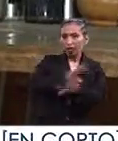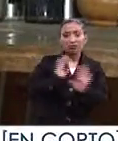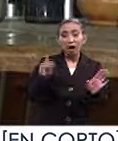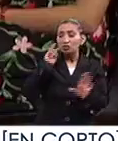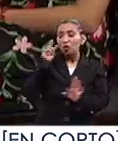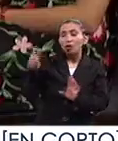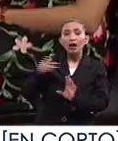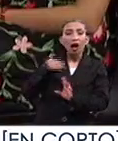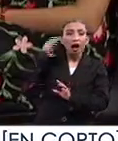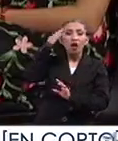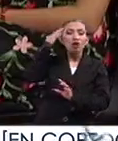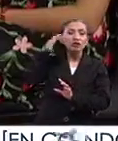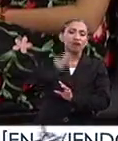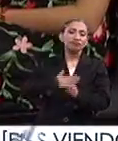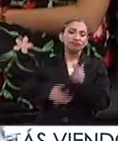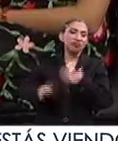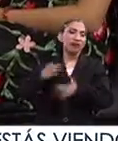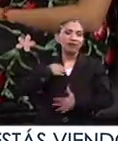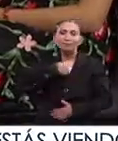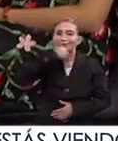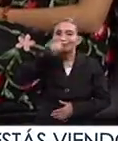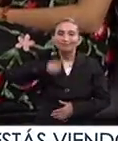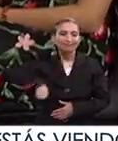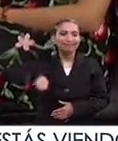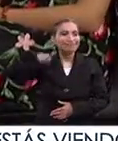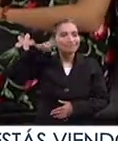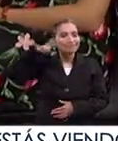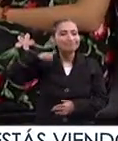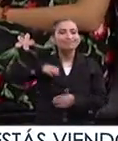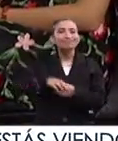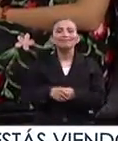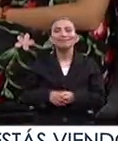ya la tomé cansada,